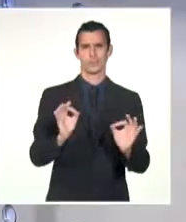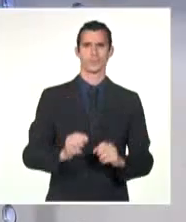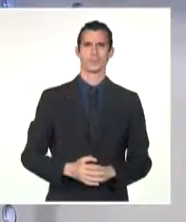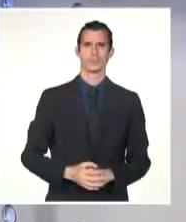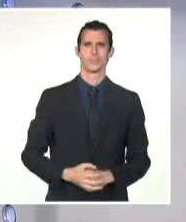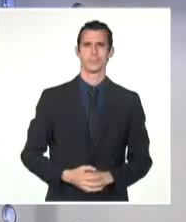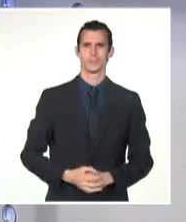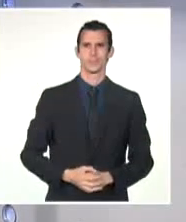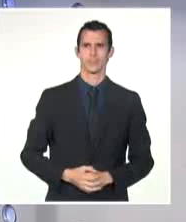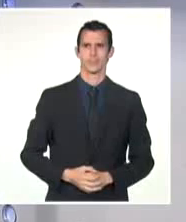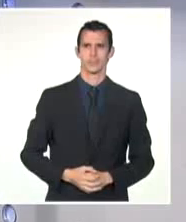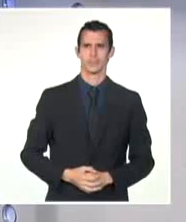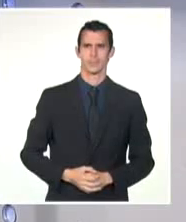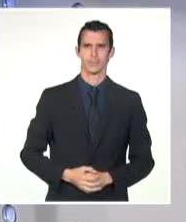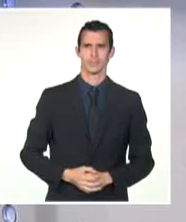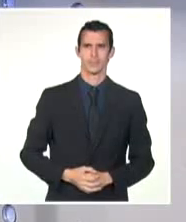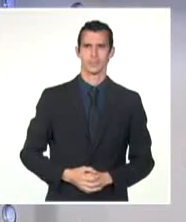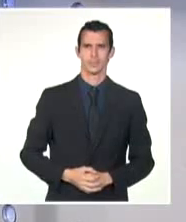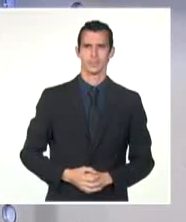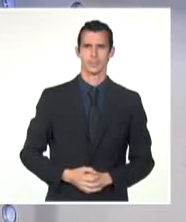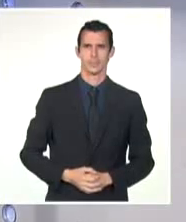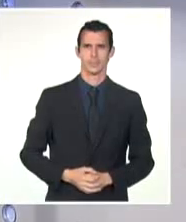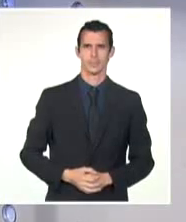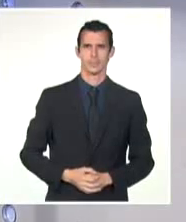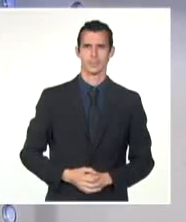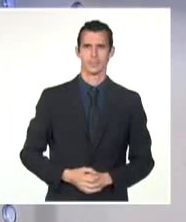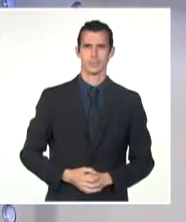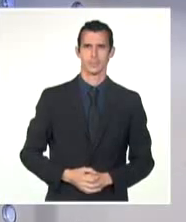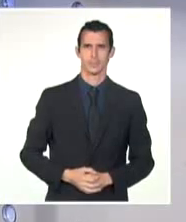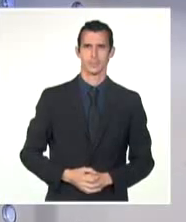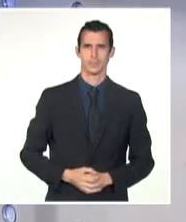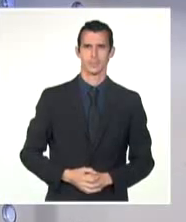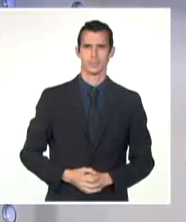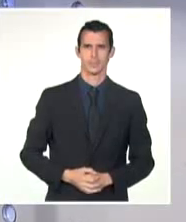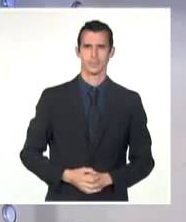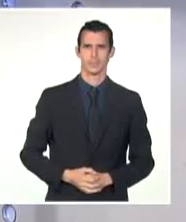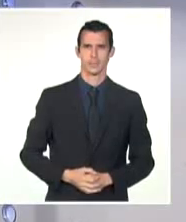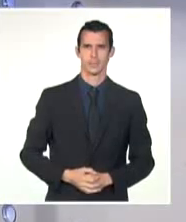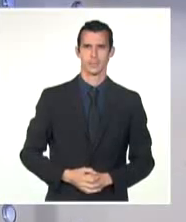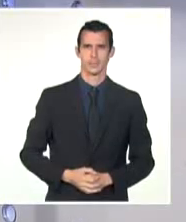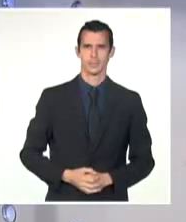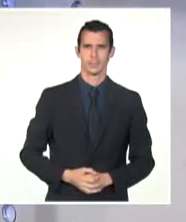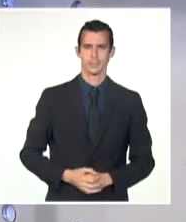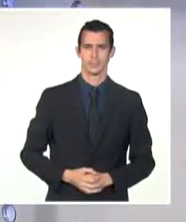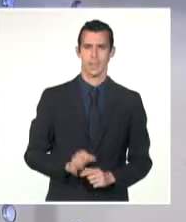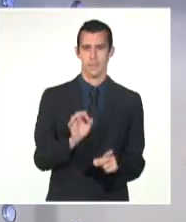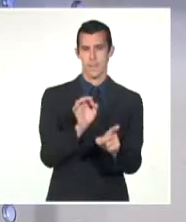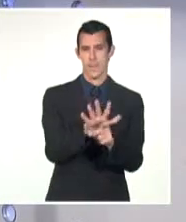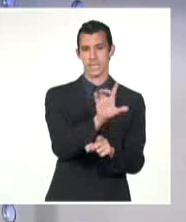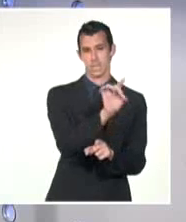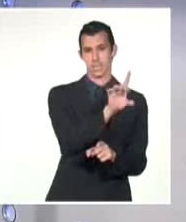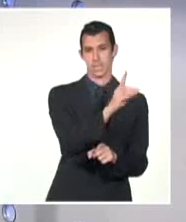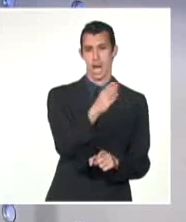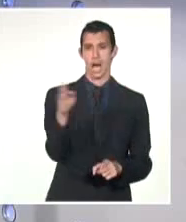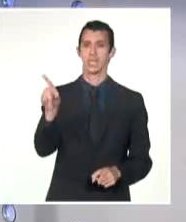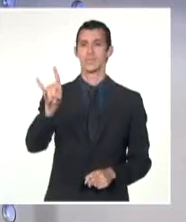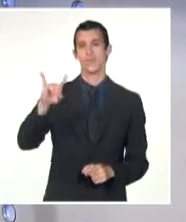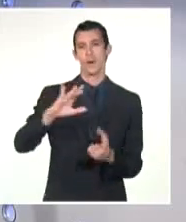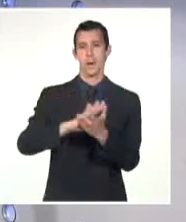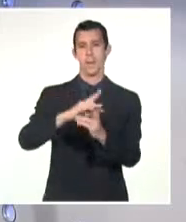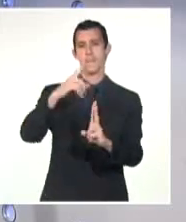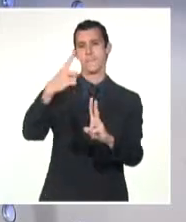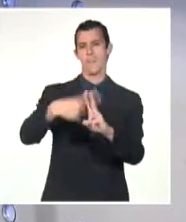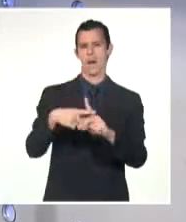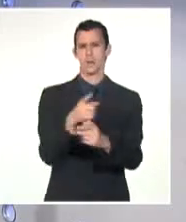Cubana. La Semana del Diseño Cuba 2023 se desarrollará del 15 al 19 de mayo en la sede de la